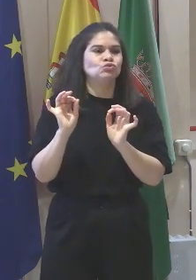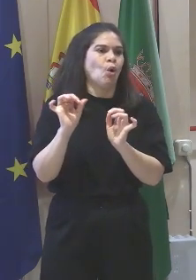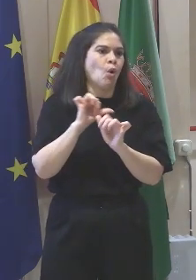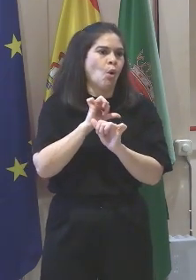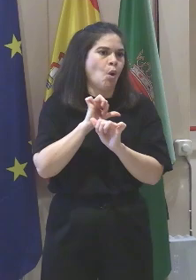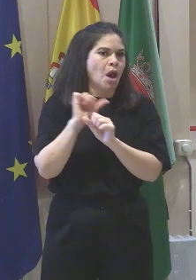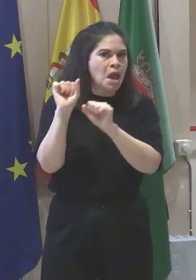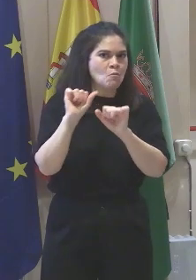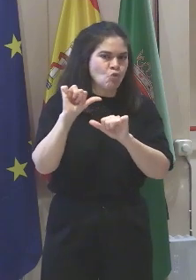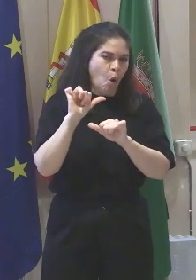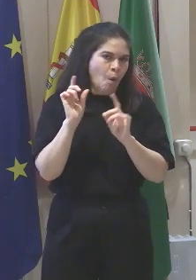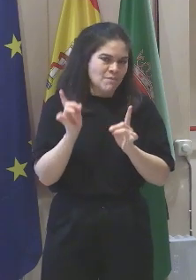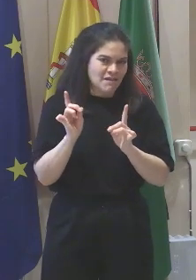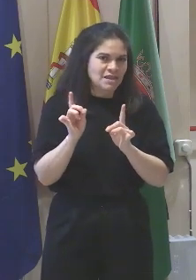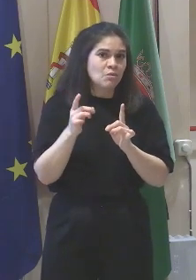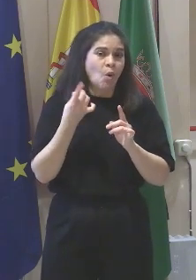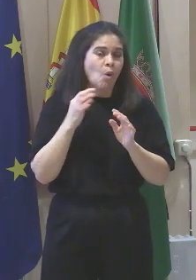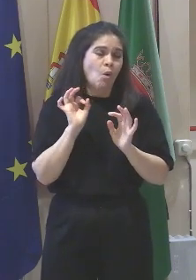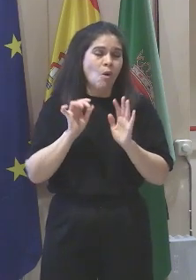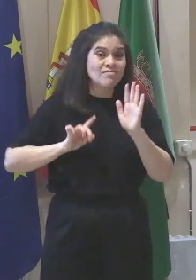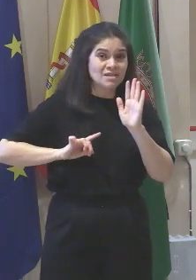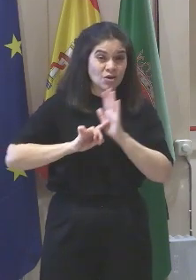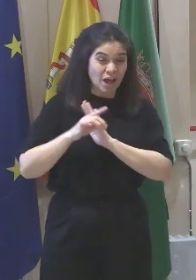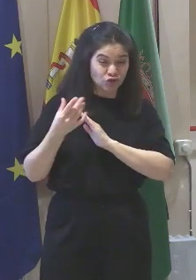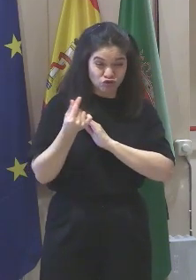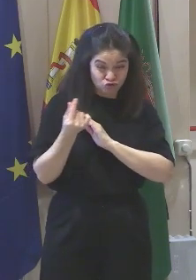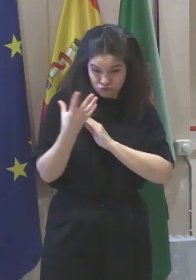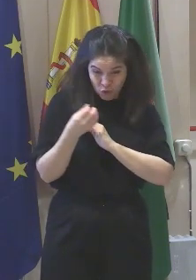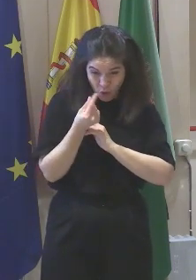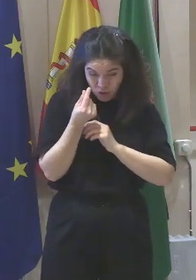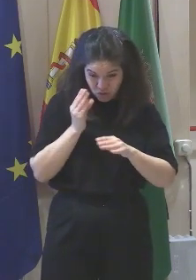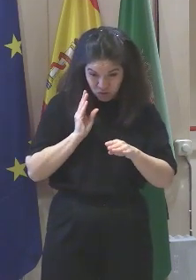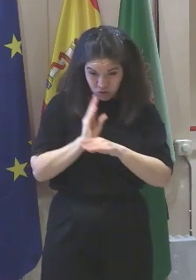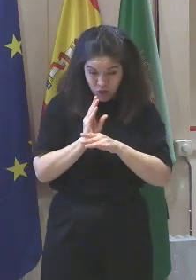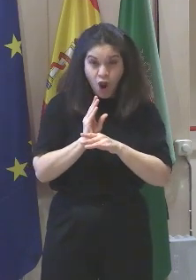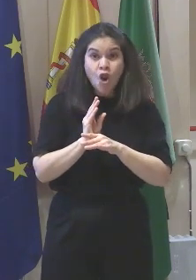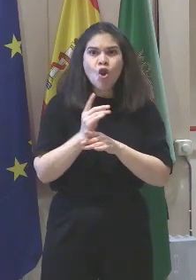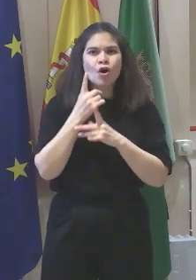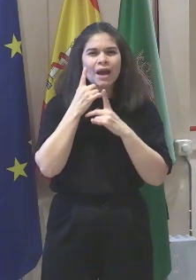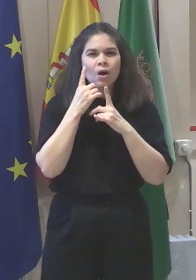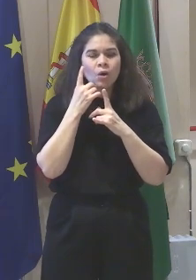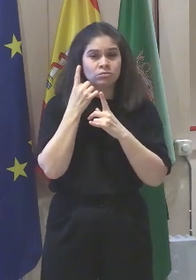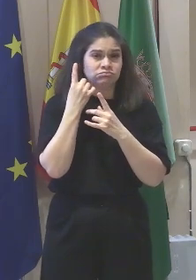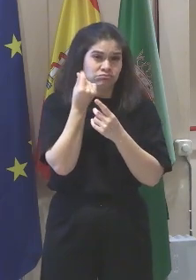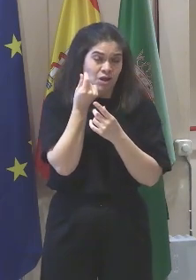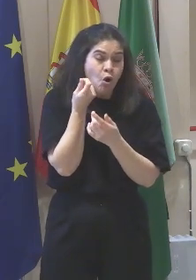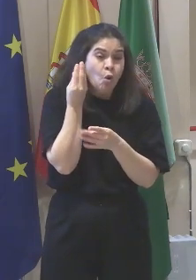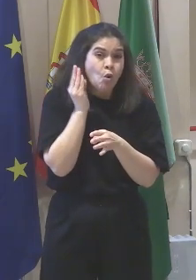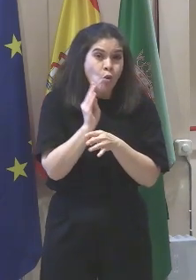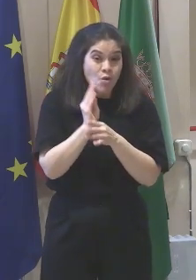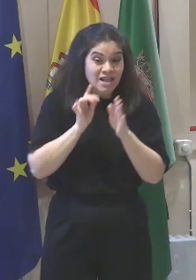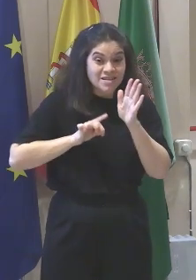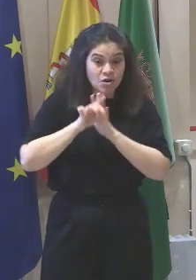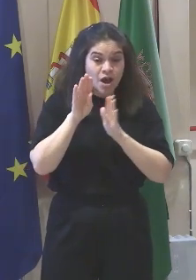no ha compensado en desarrollar en invertir todo lo que cuesta desarrollar un programa para que lleguen estos